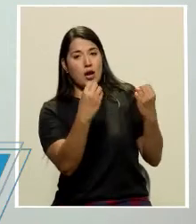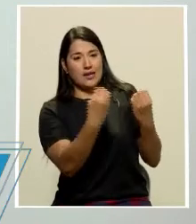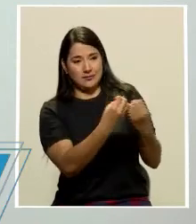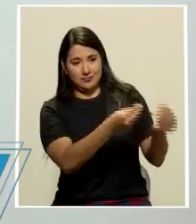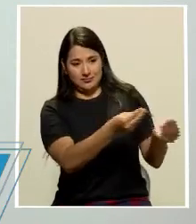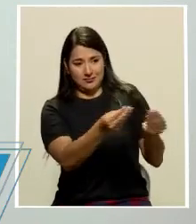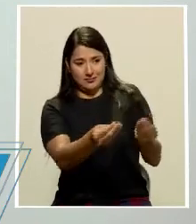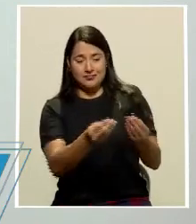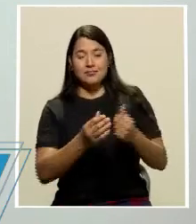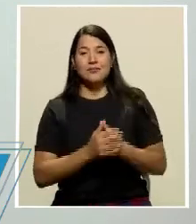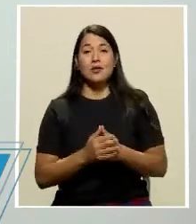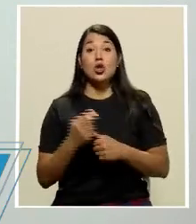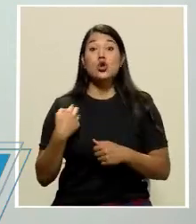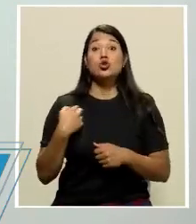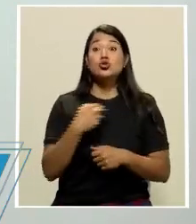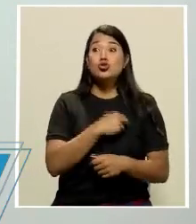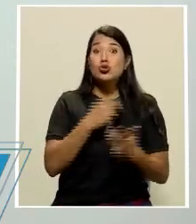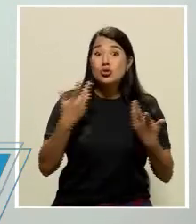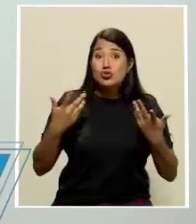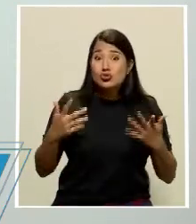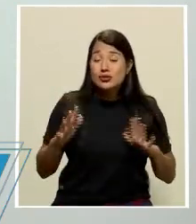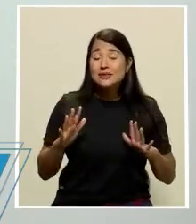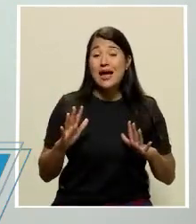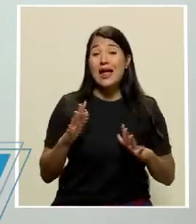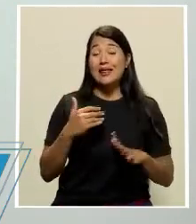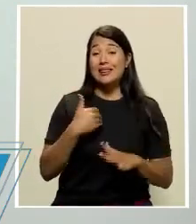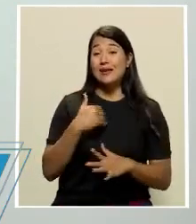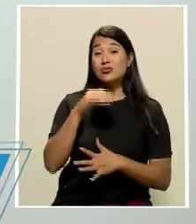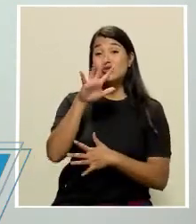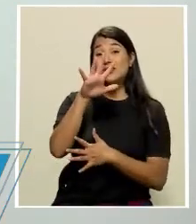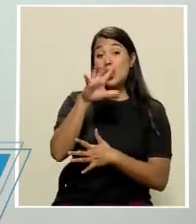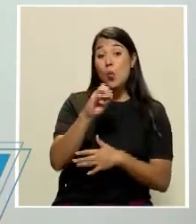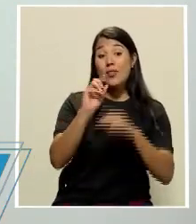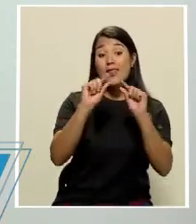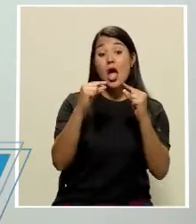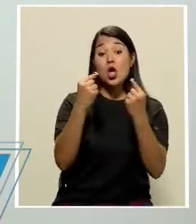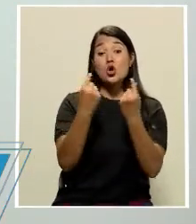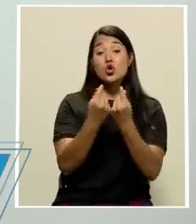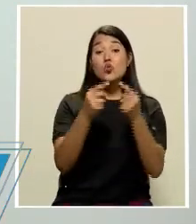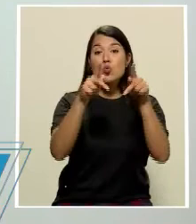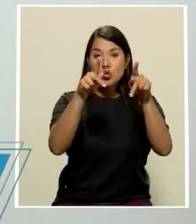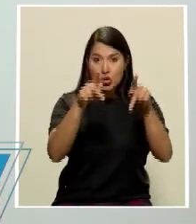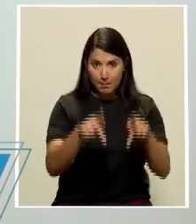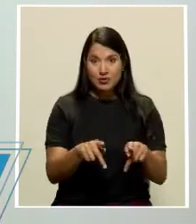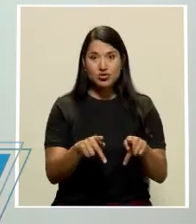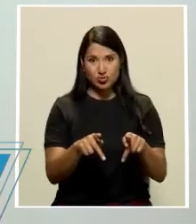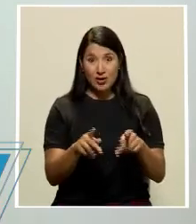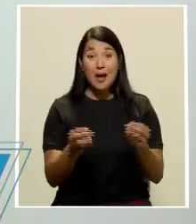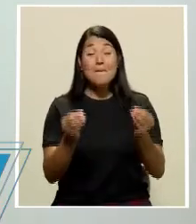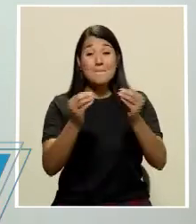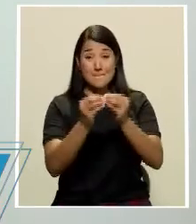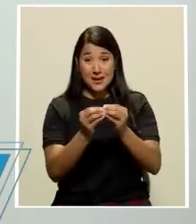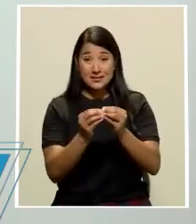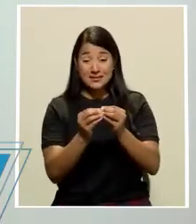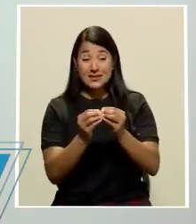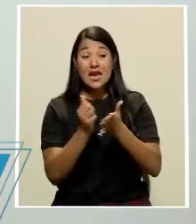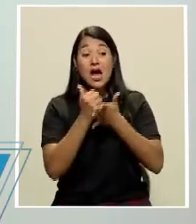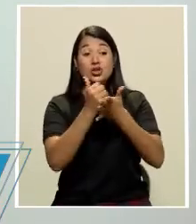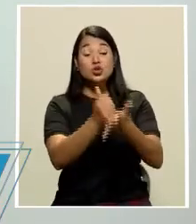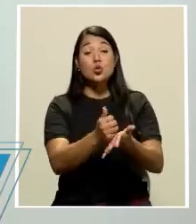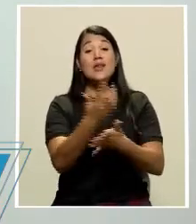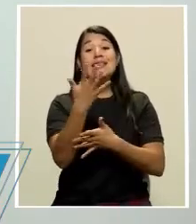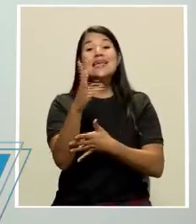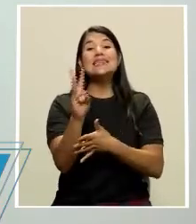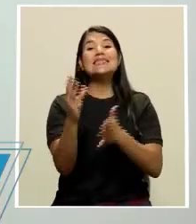más de 50 grupos de personas organizadas formalmente que albergan a unas 16,000 personas que